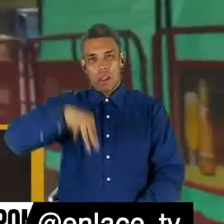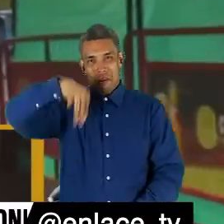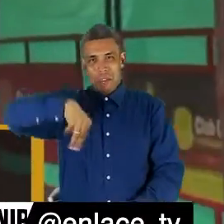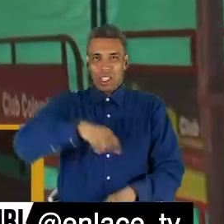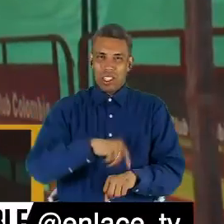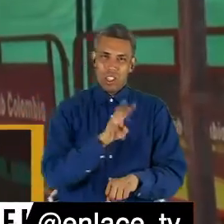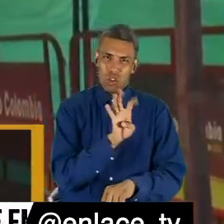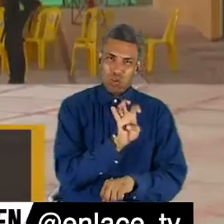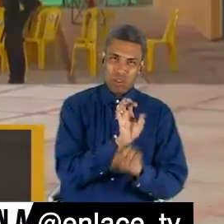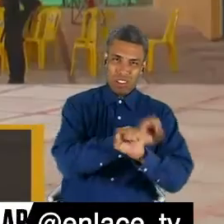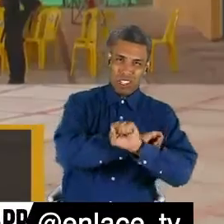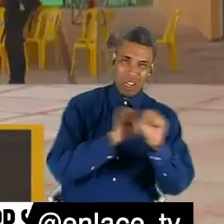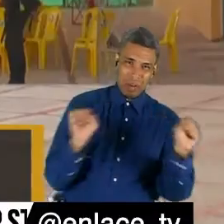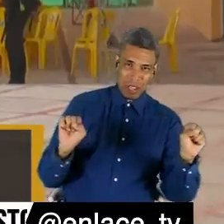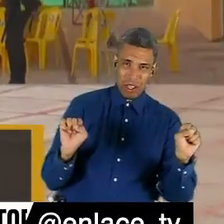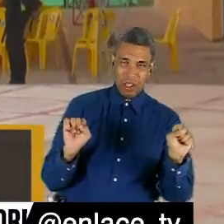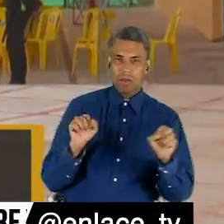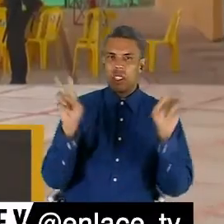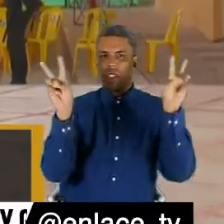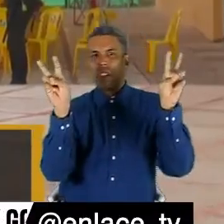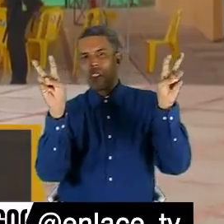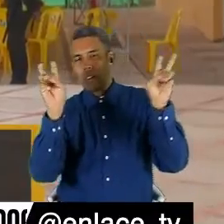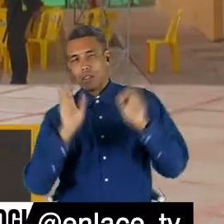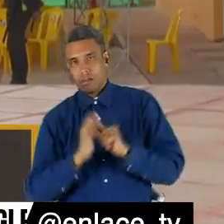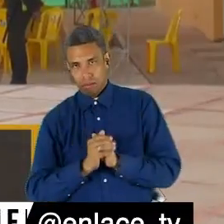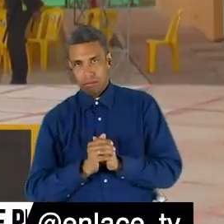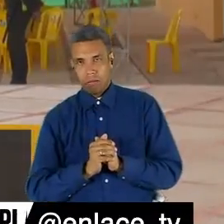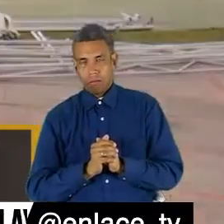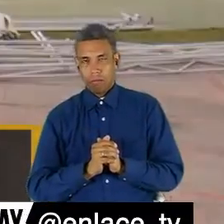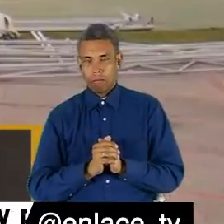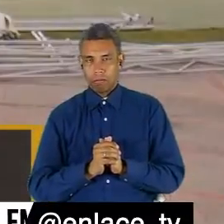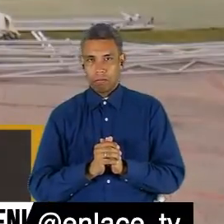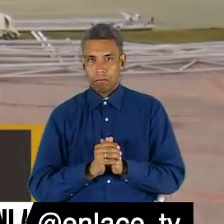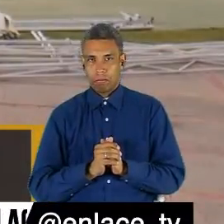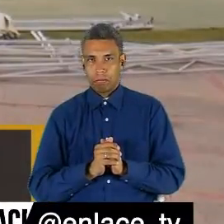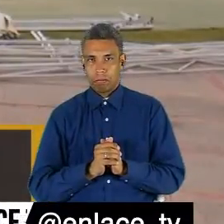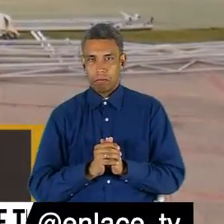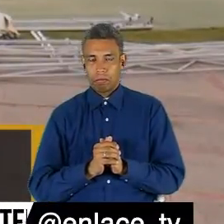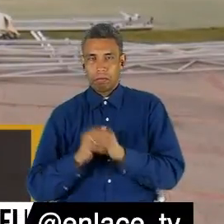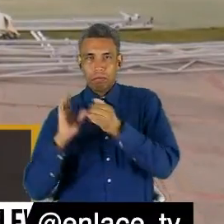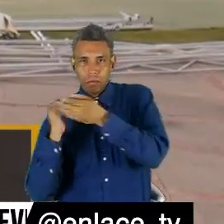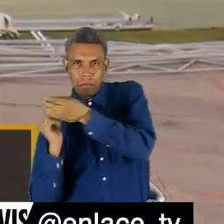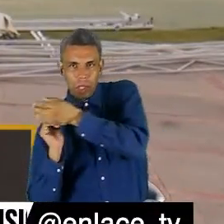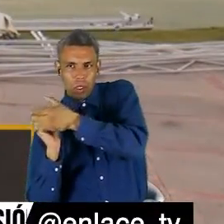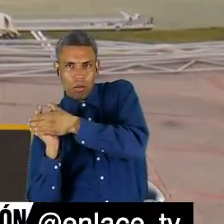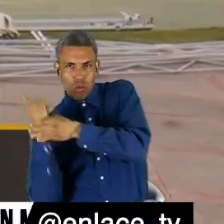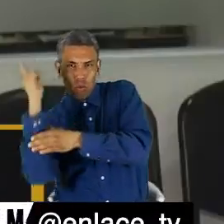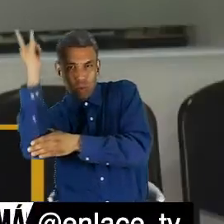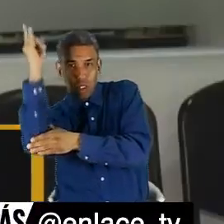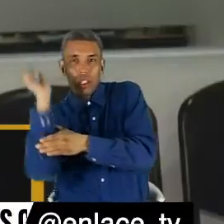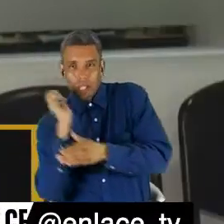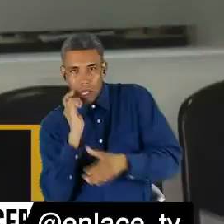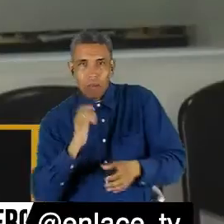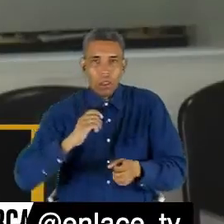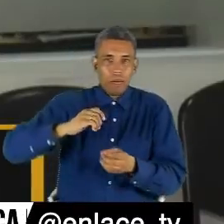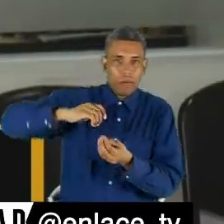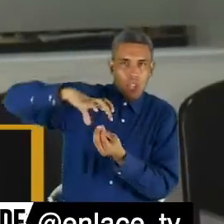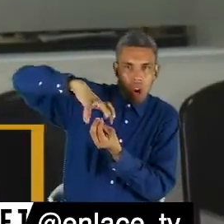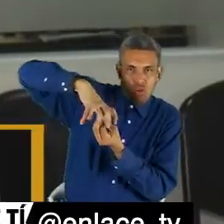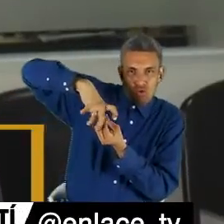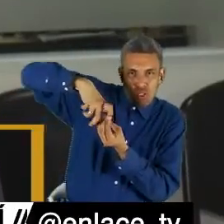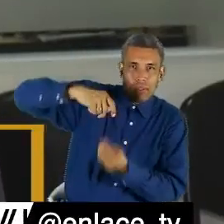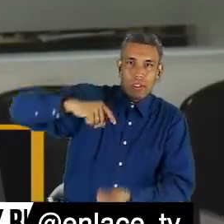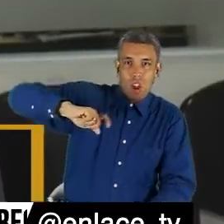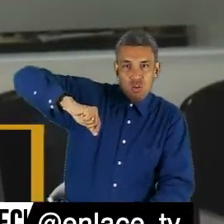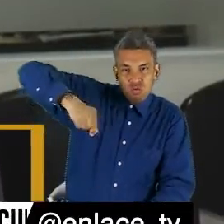9 de la mañana. El tema a tratar será respecto a generalidades del cultivo de cítricos. Mañana empezamos con cítricos.